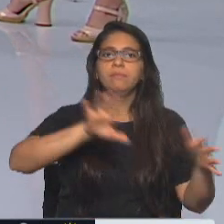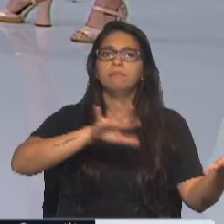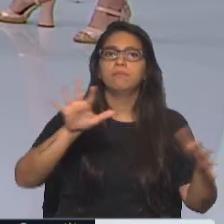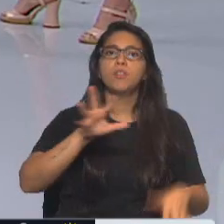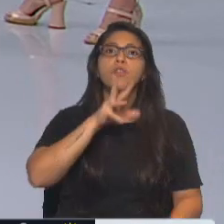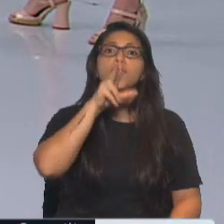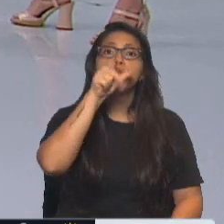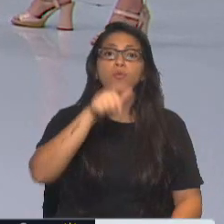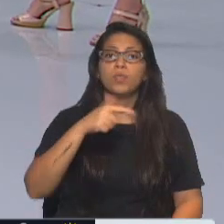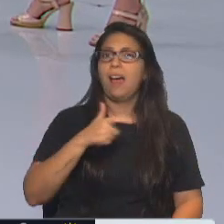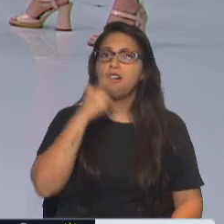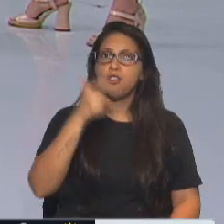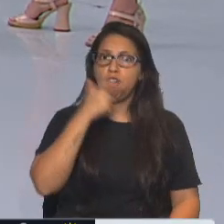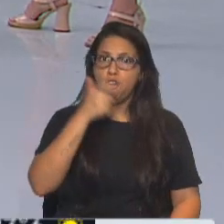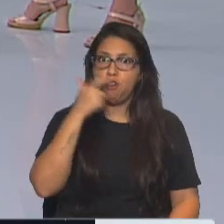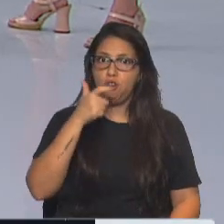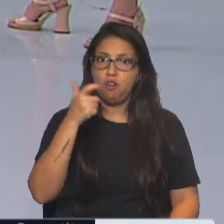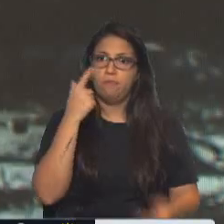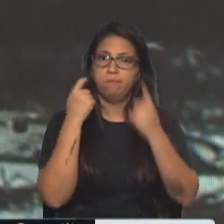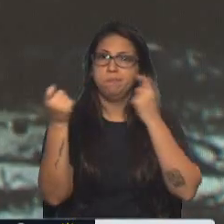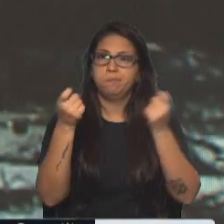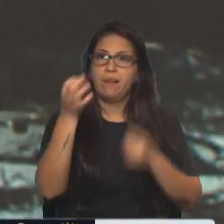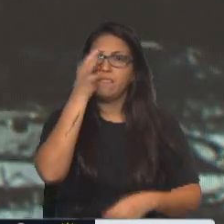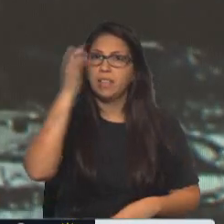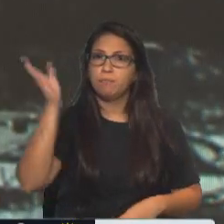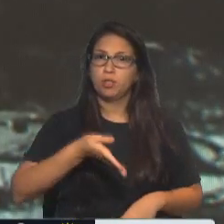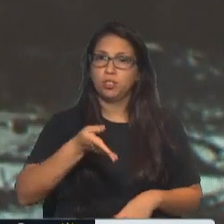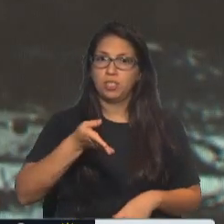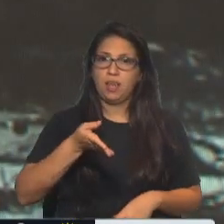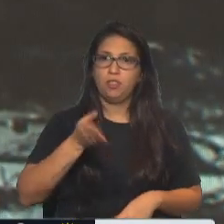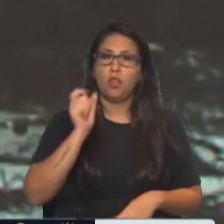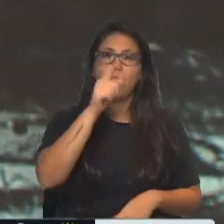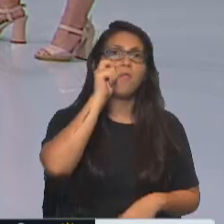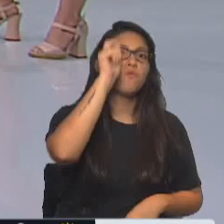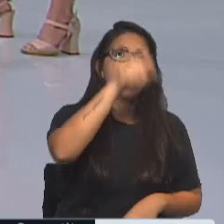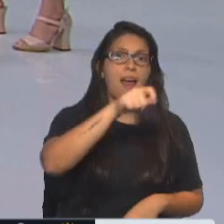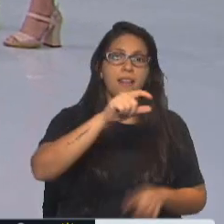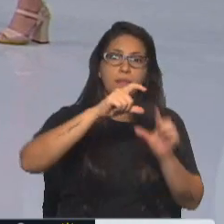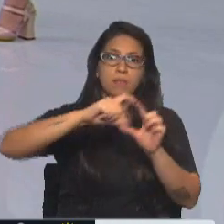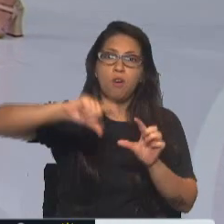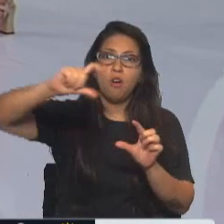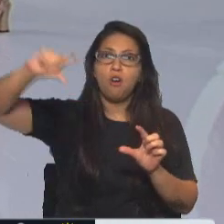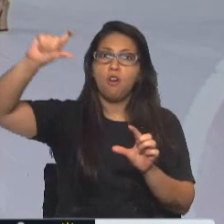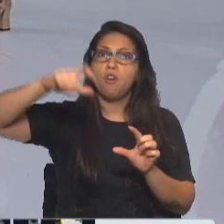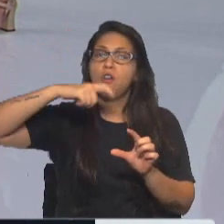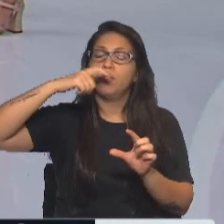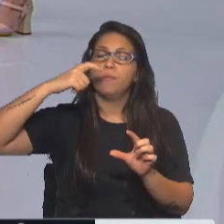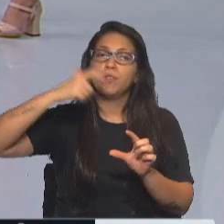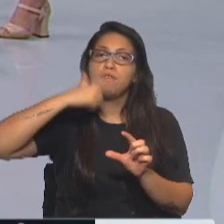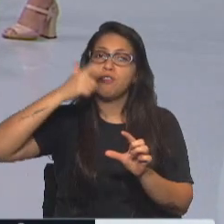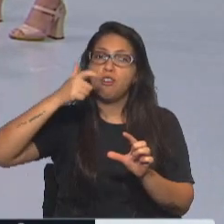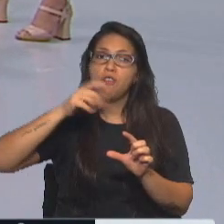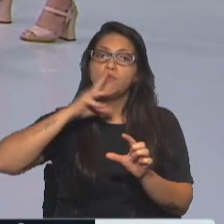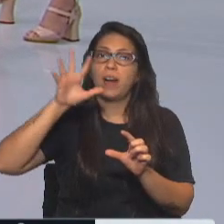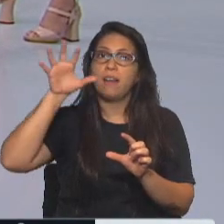estamos viendo en rojo, controla casi un 20% del total de Ucrania. Lo que vemos más abajo, Crimea, que ella se